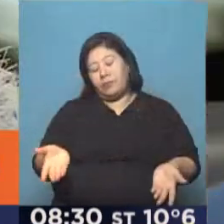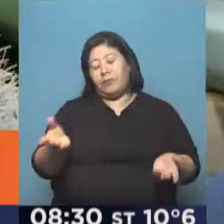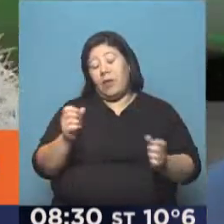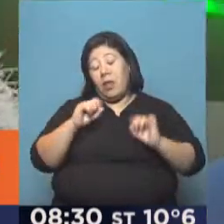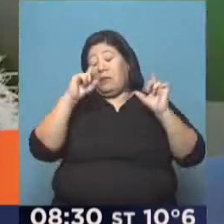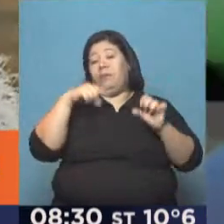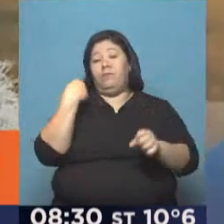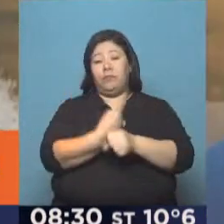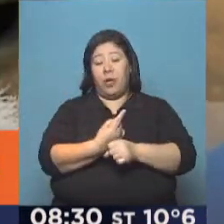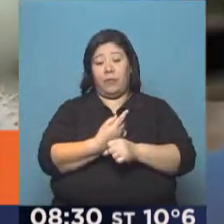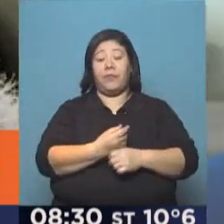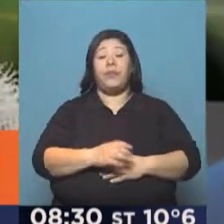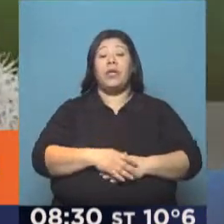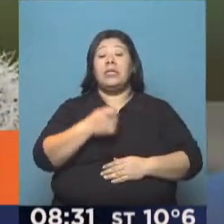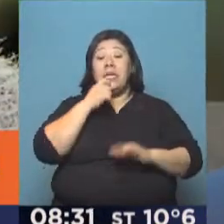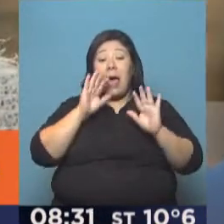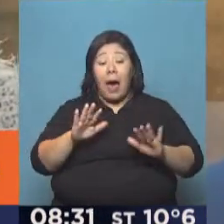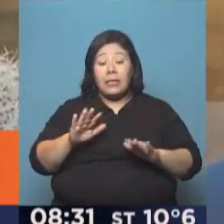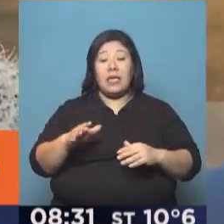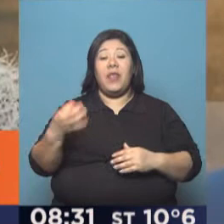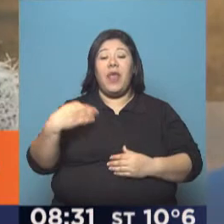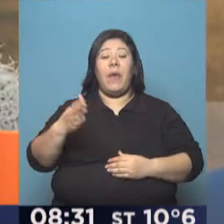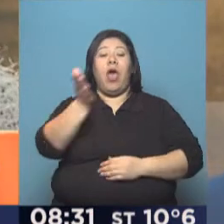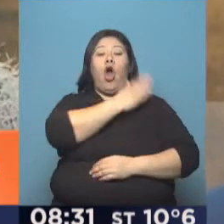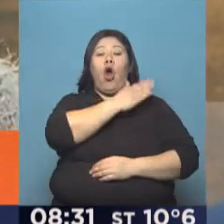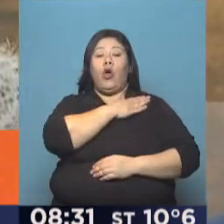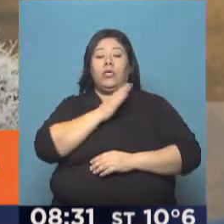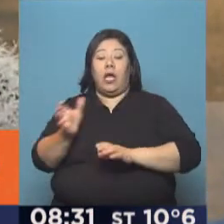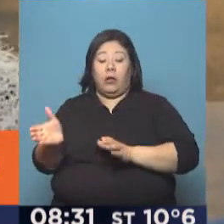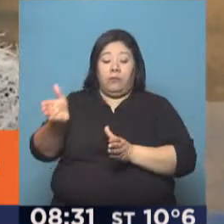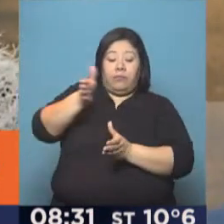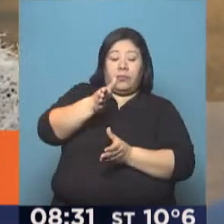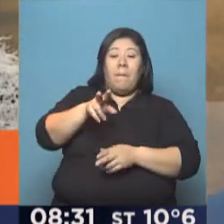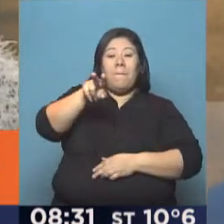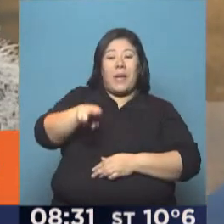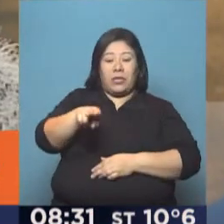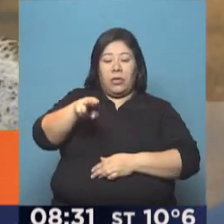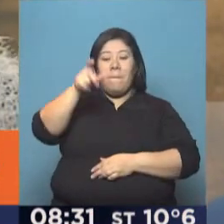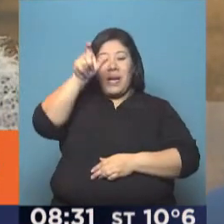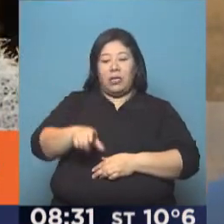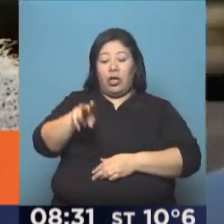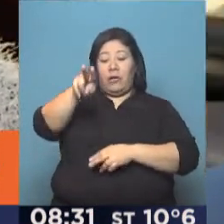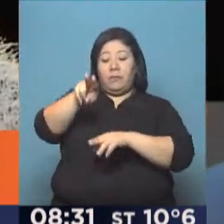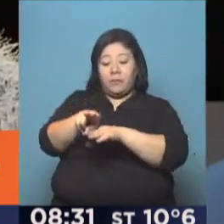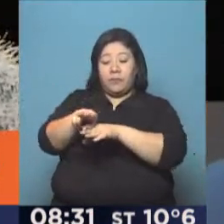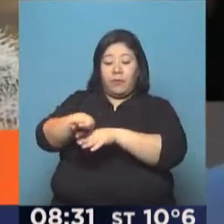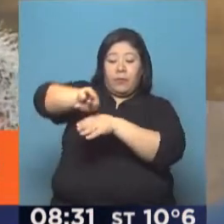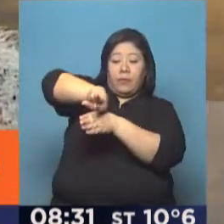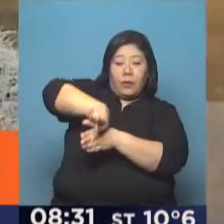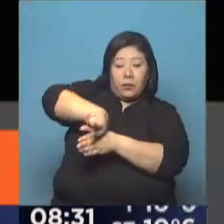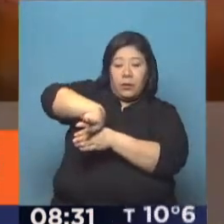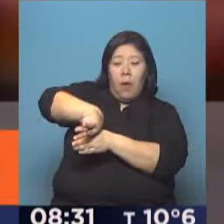decúbito lateral izquierdo, quiere decir acostado sobre el hombro izquierdo, para tratar de que si vomite, no vaya a parar el vómito a